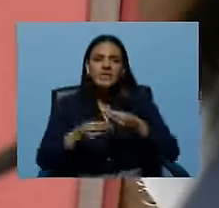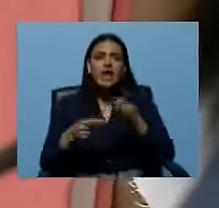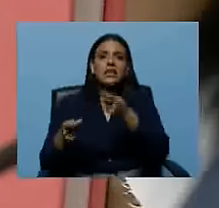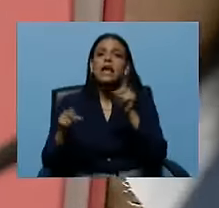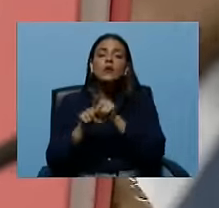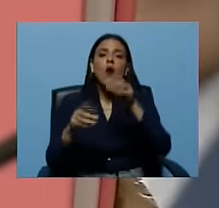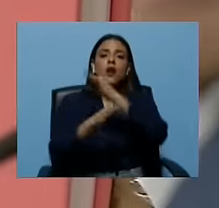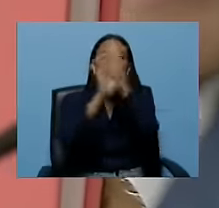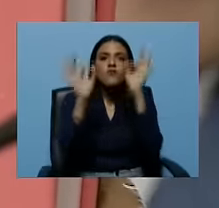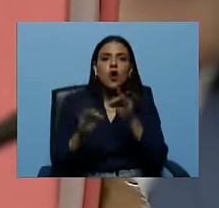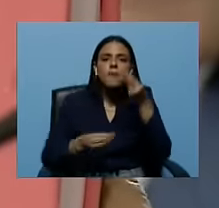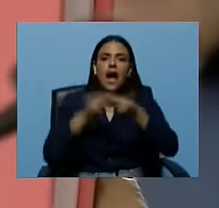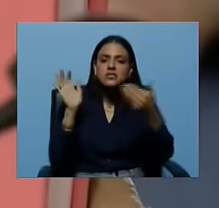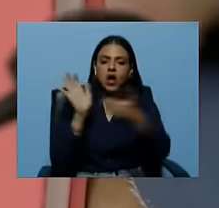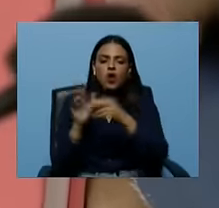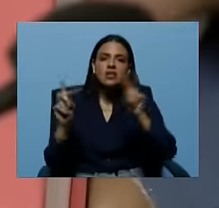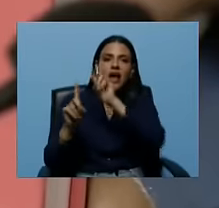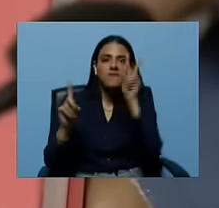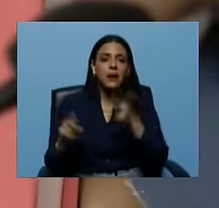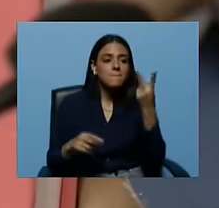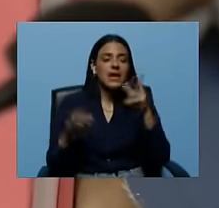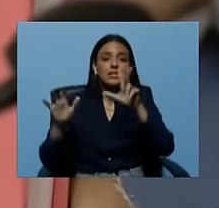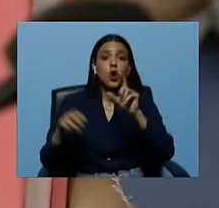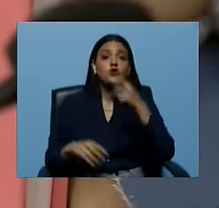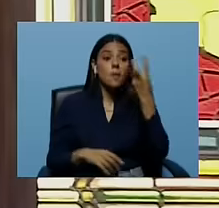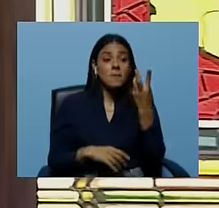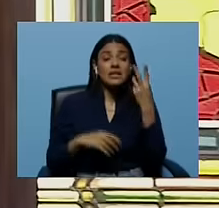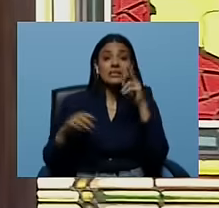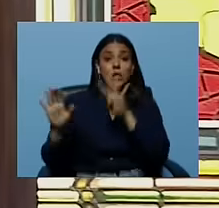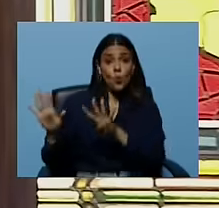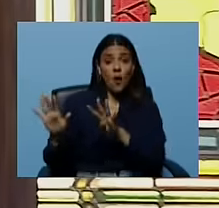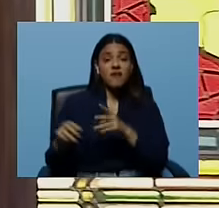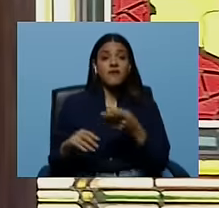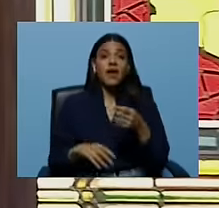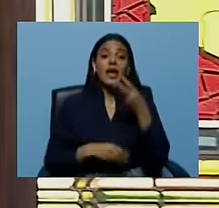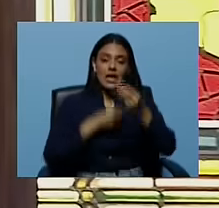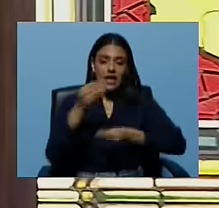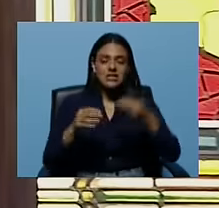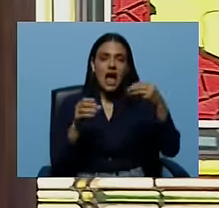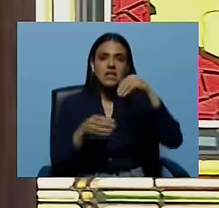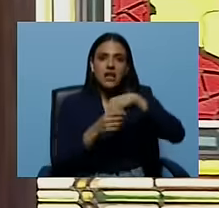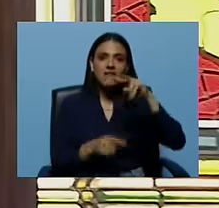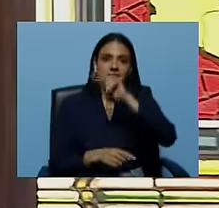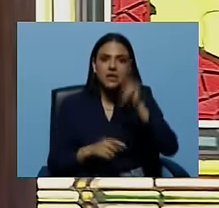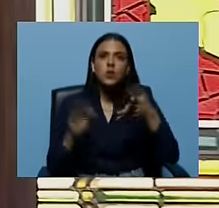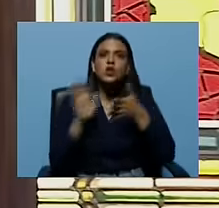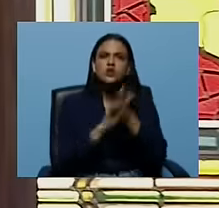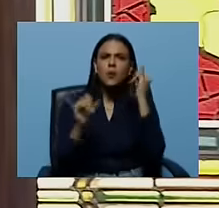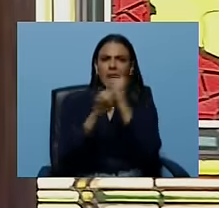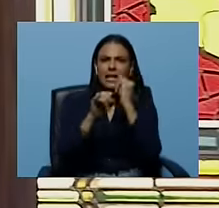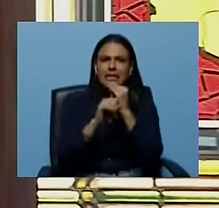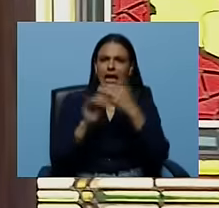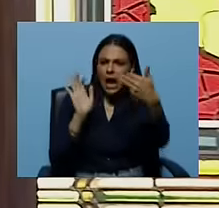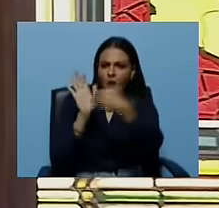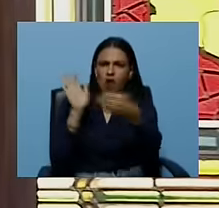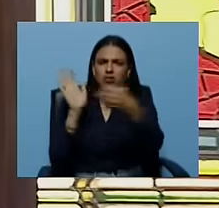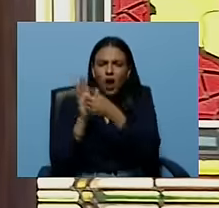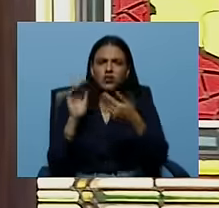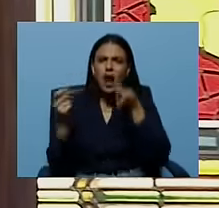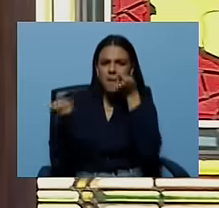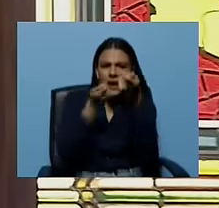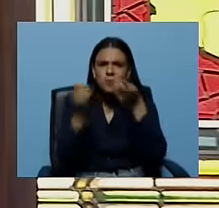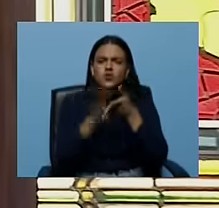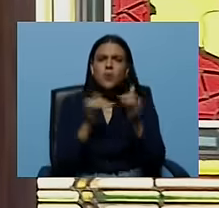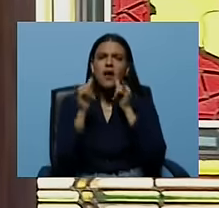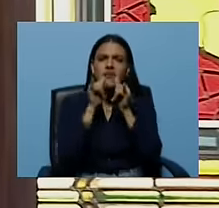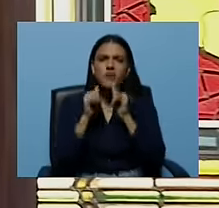contra Venezuela el 28, 29, 30 y 31 de julio. El golpe de Estado que